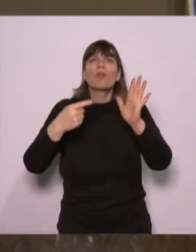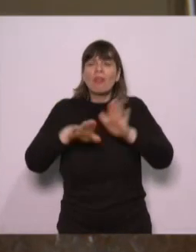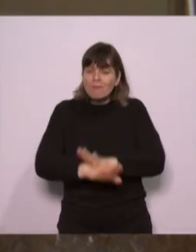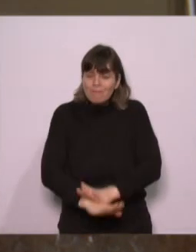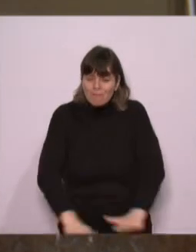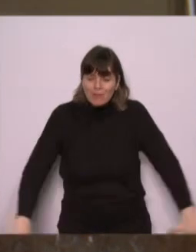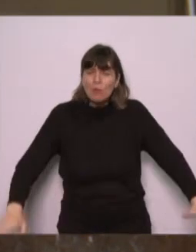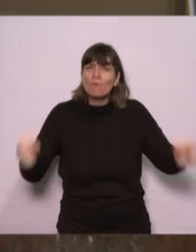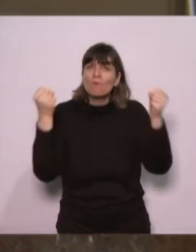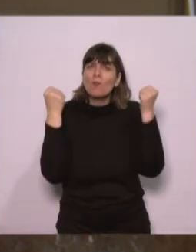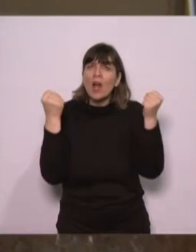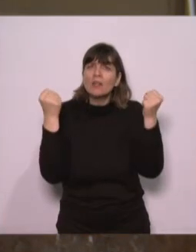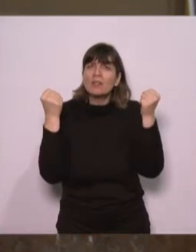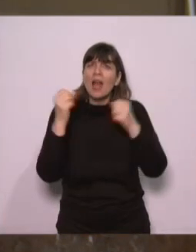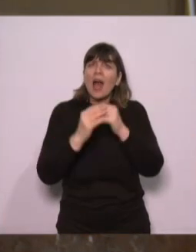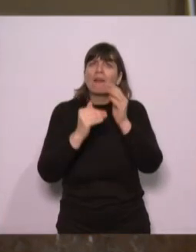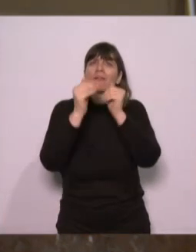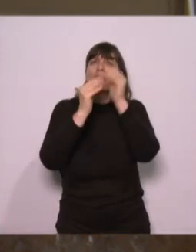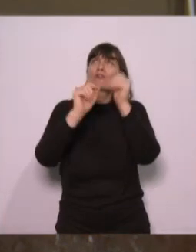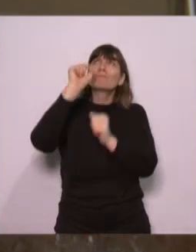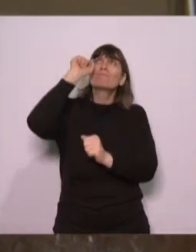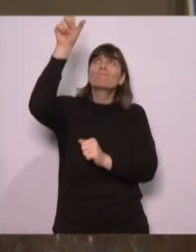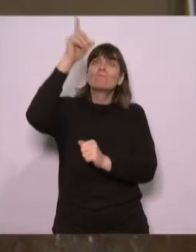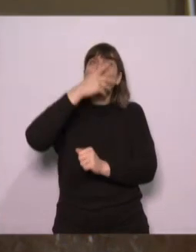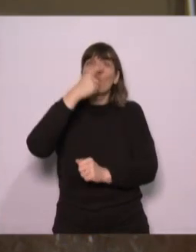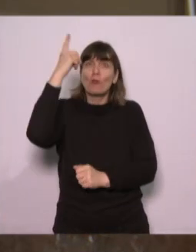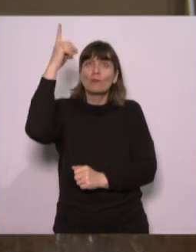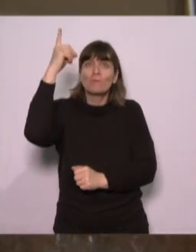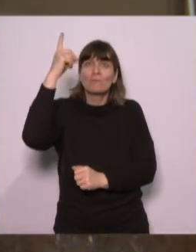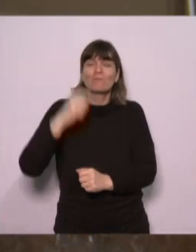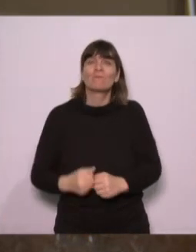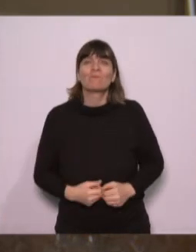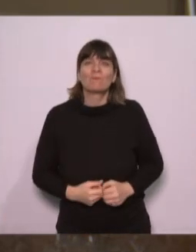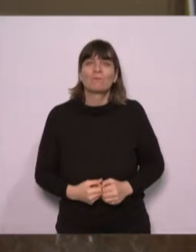sólidos cimientos, cuyo arquitecto y constructor es Dios.